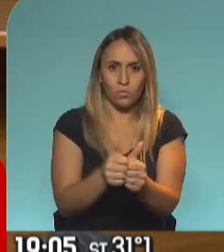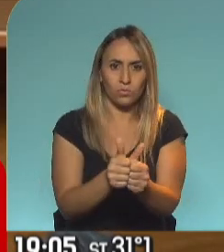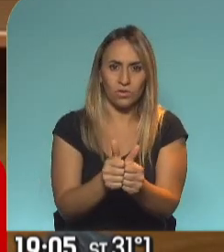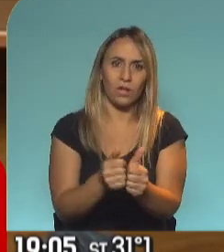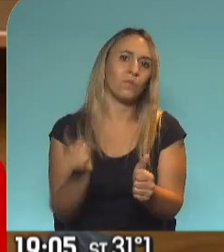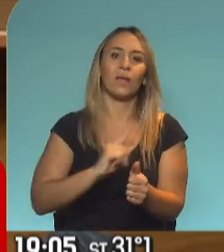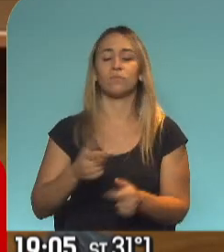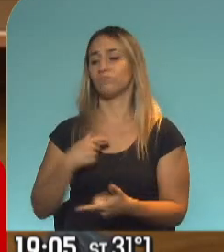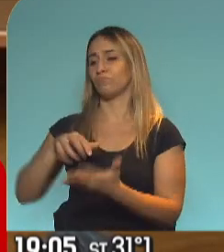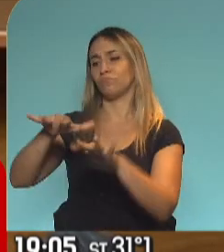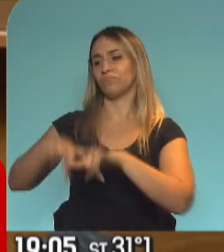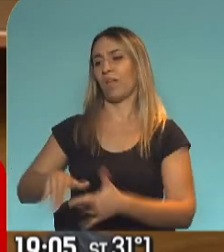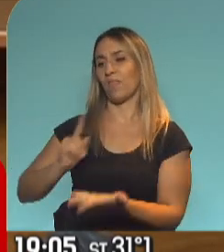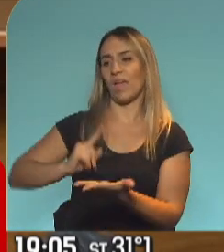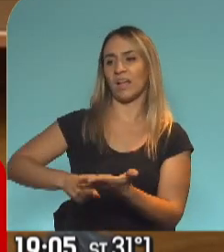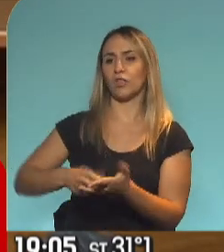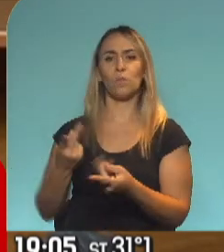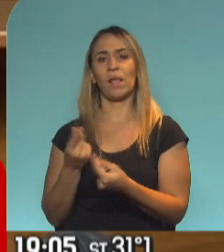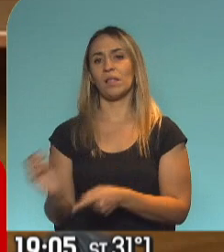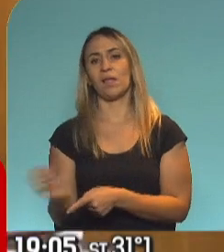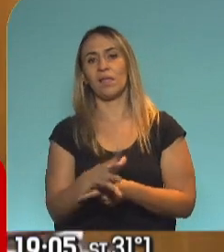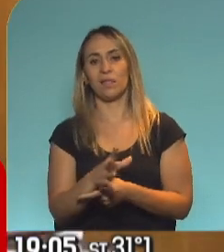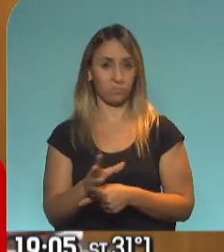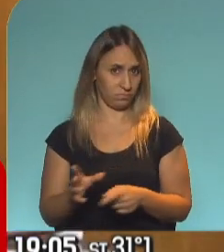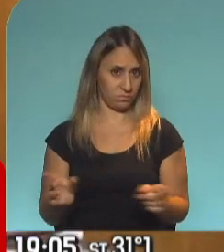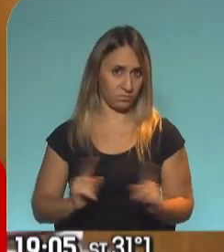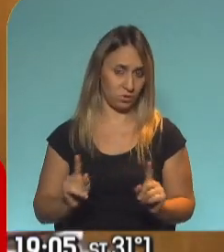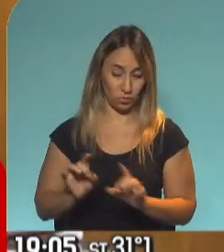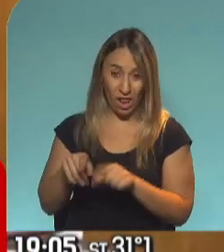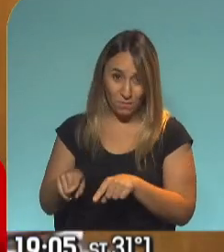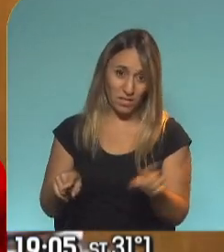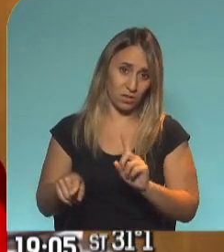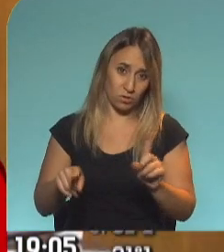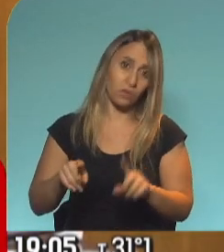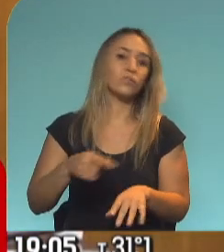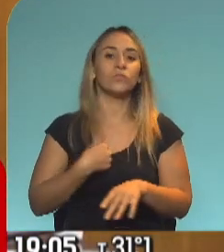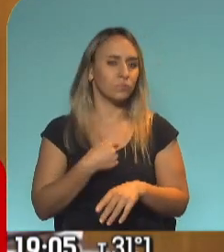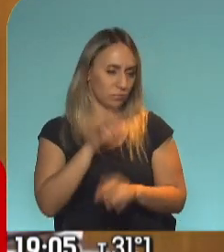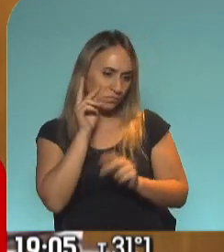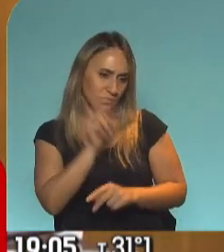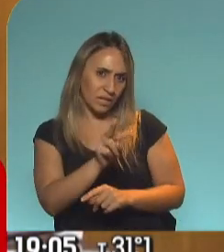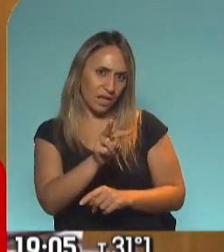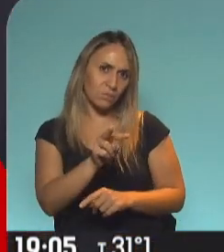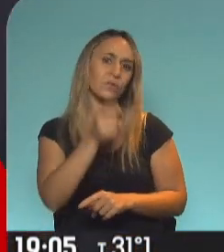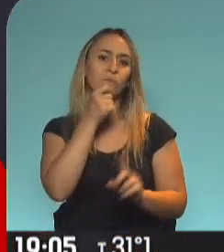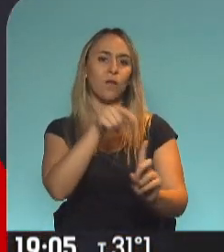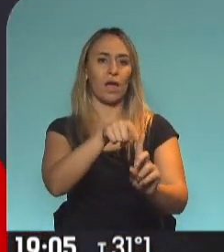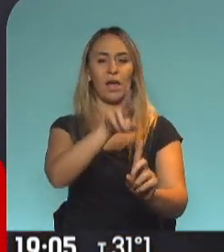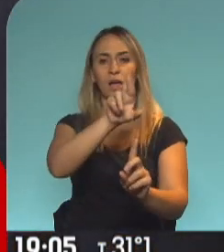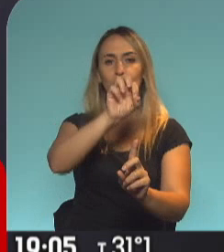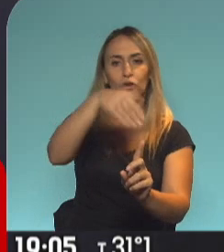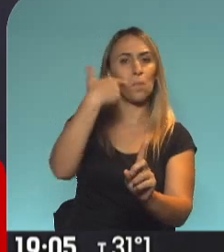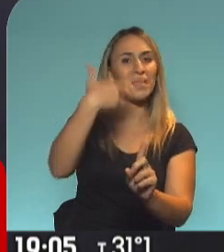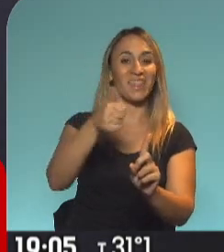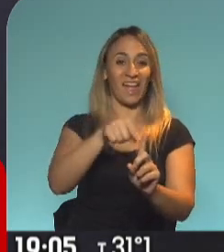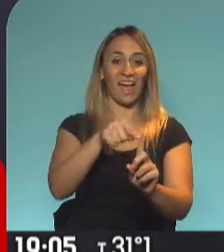un decreto que transfiera fondos. Estar al lado es mirar a los ojos a Romina, que allá en